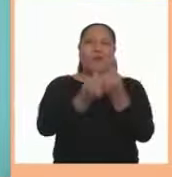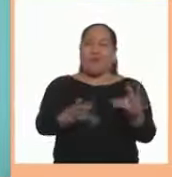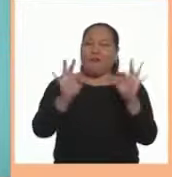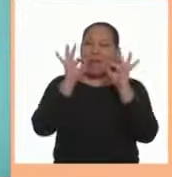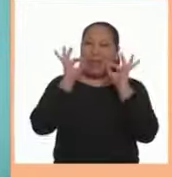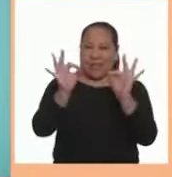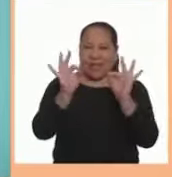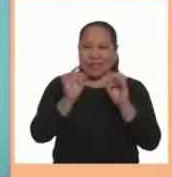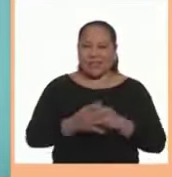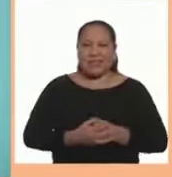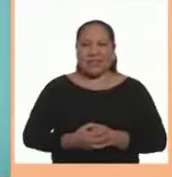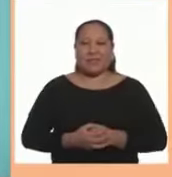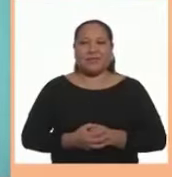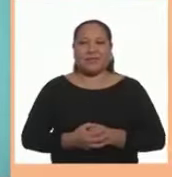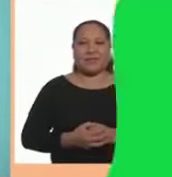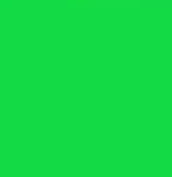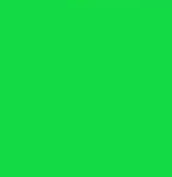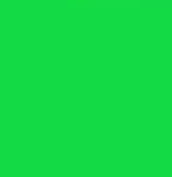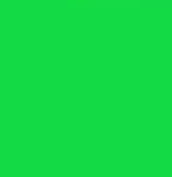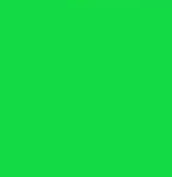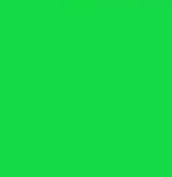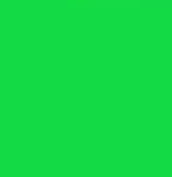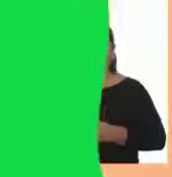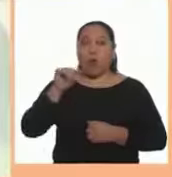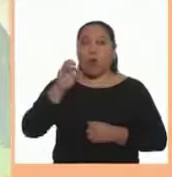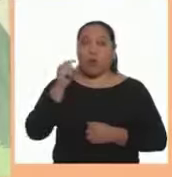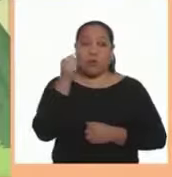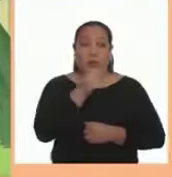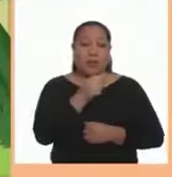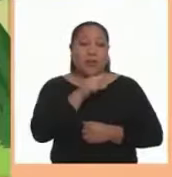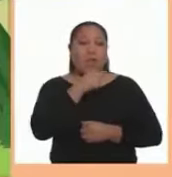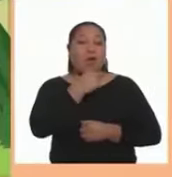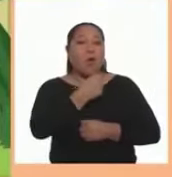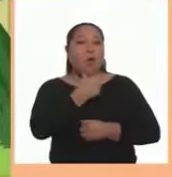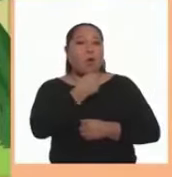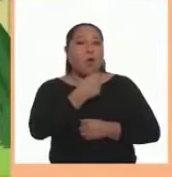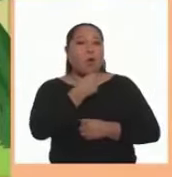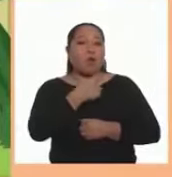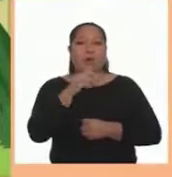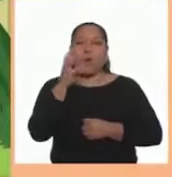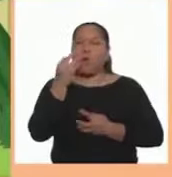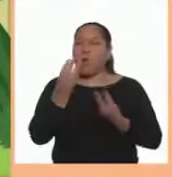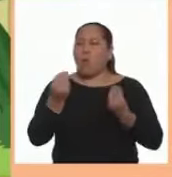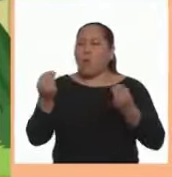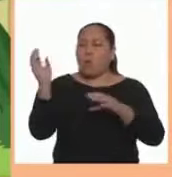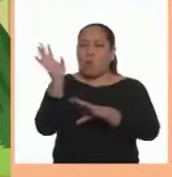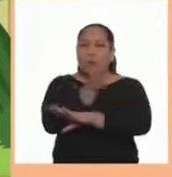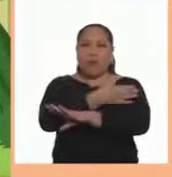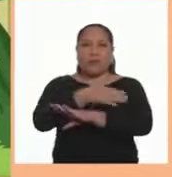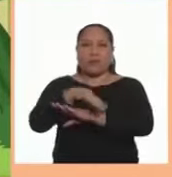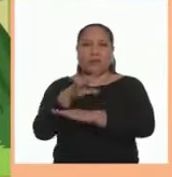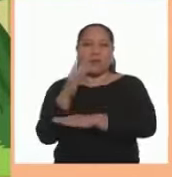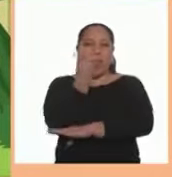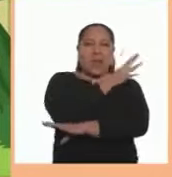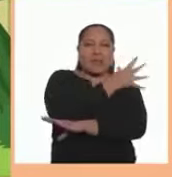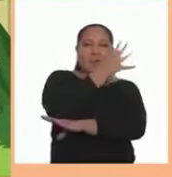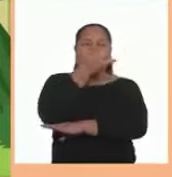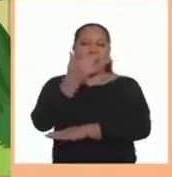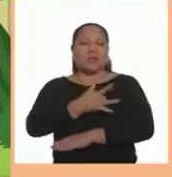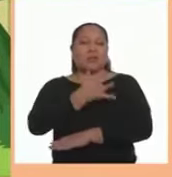Un grupo Fantástico A Hugo A Le gusta mucho La música De la selva